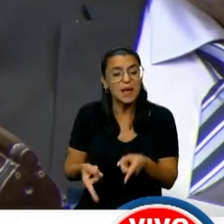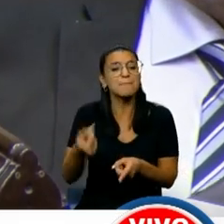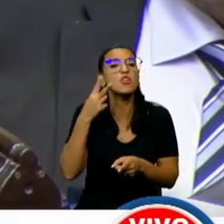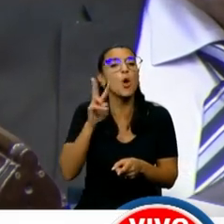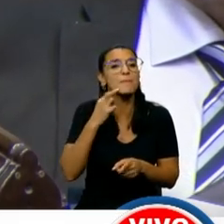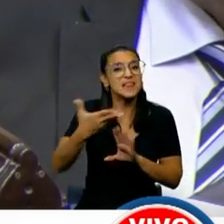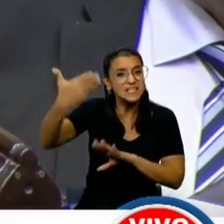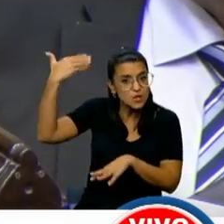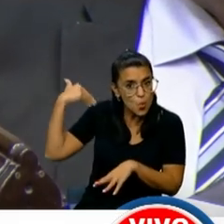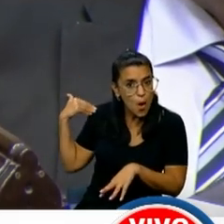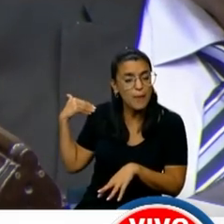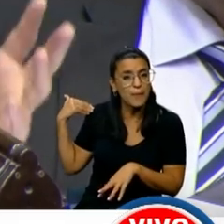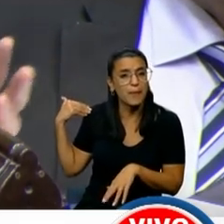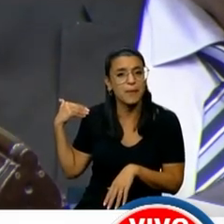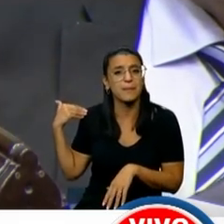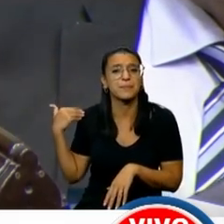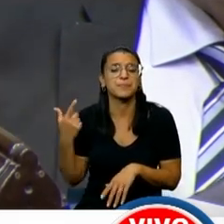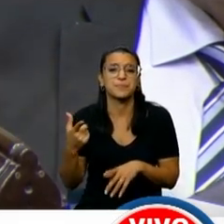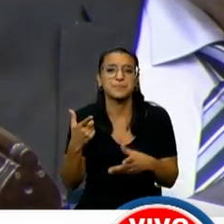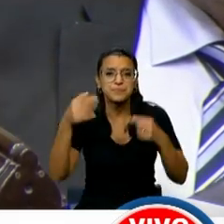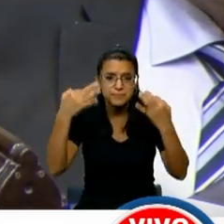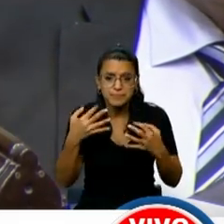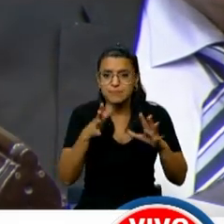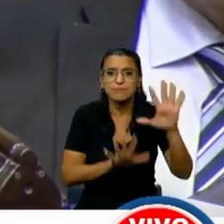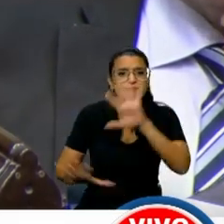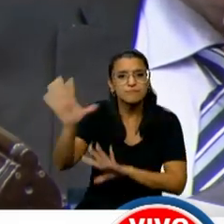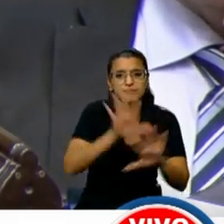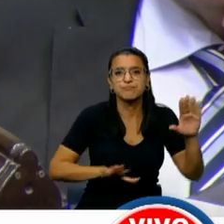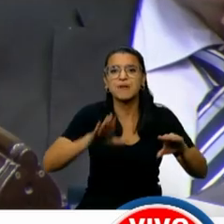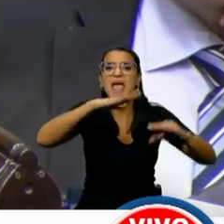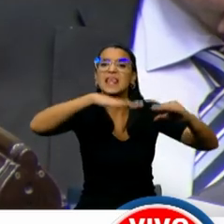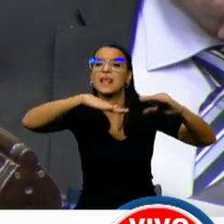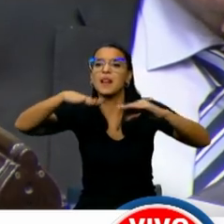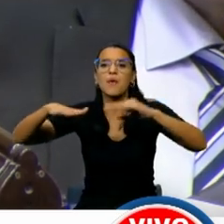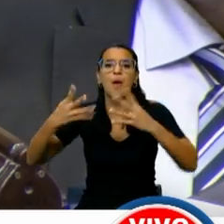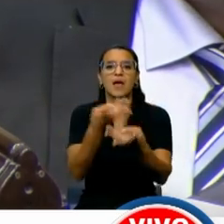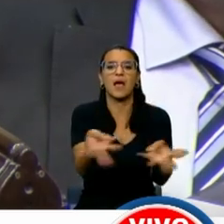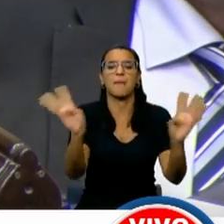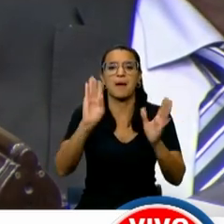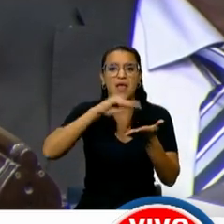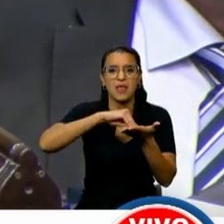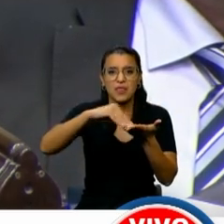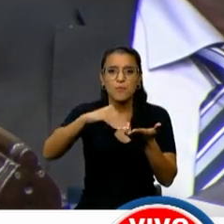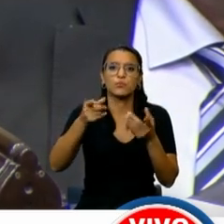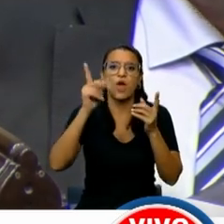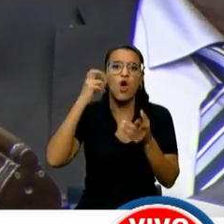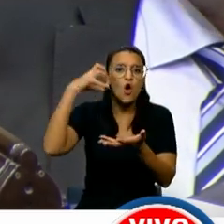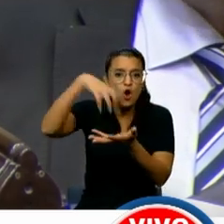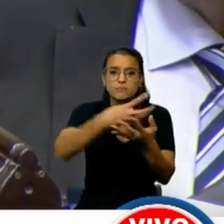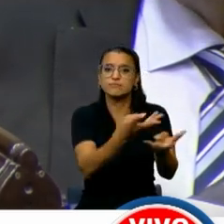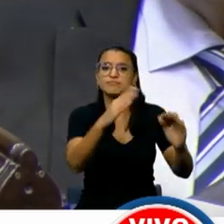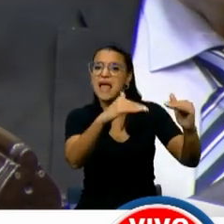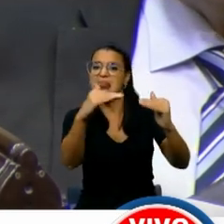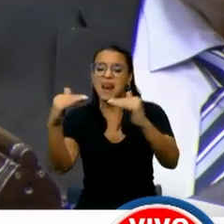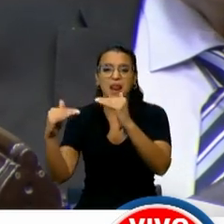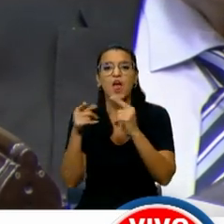2019 que conformaron esta composición equilibrada de la cámara de diputados y del congreso nos está diciendo